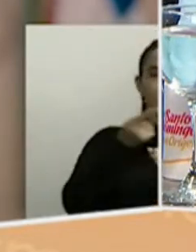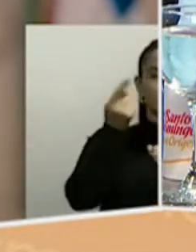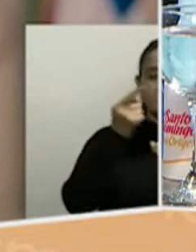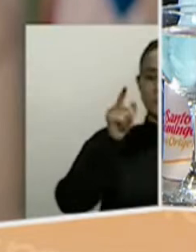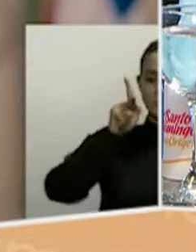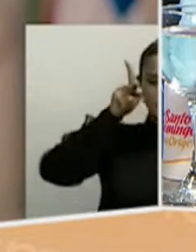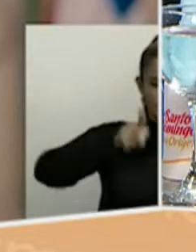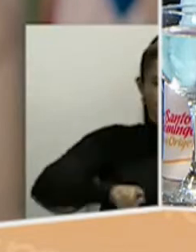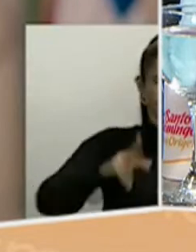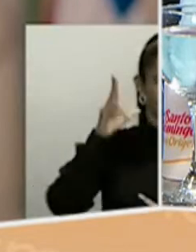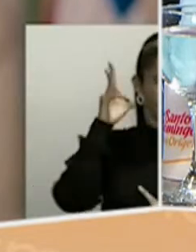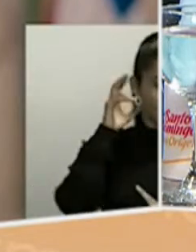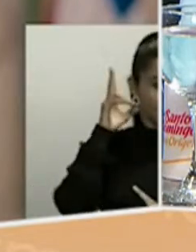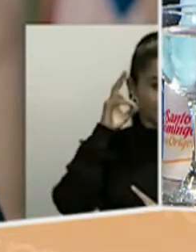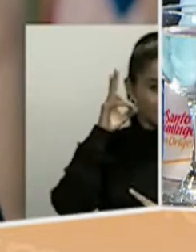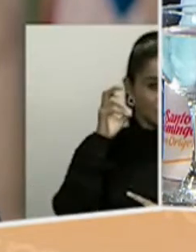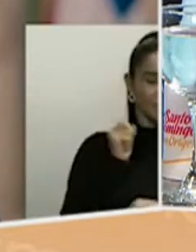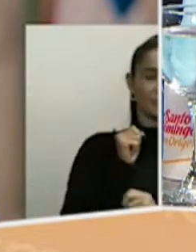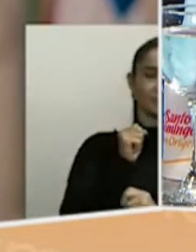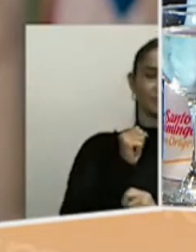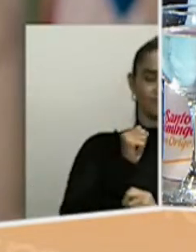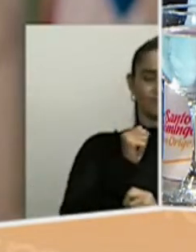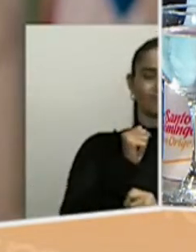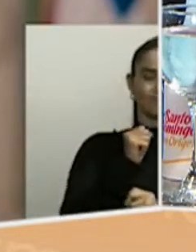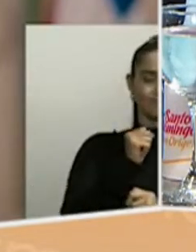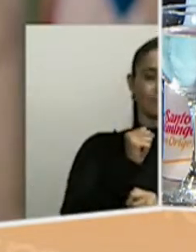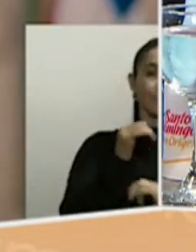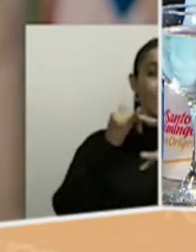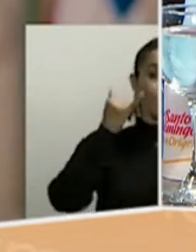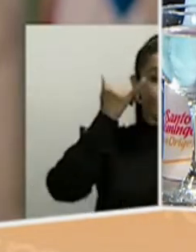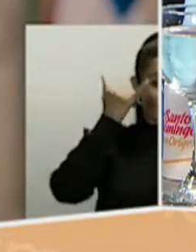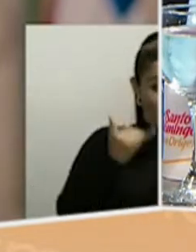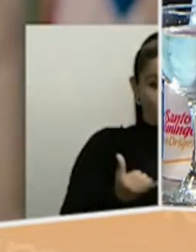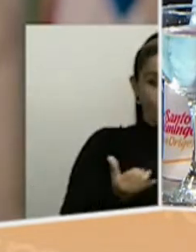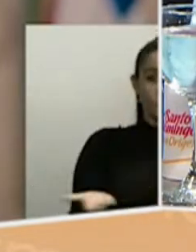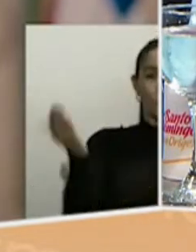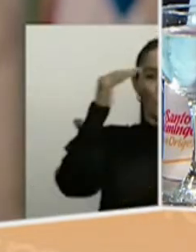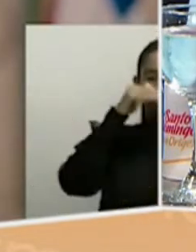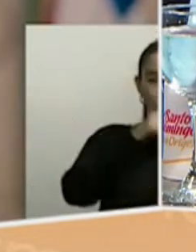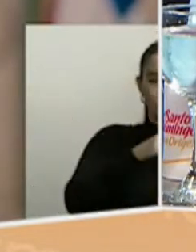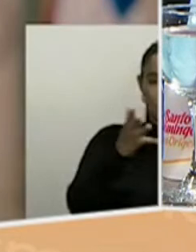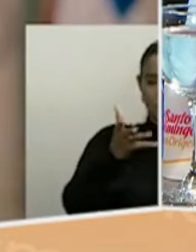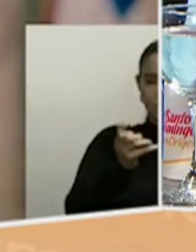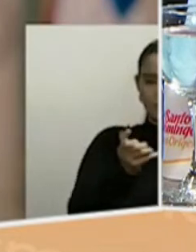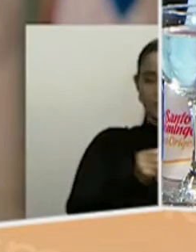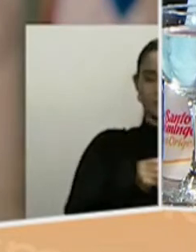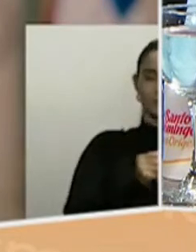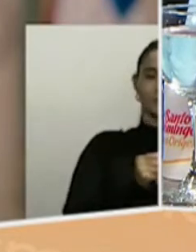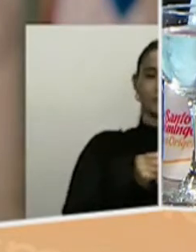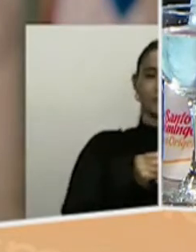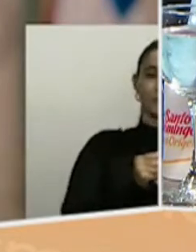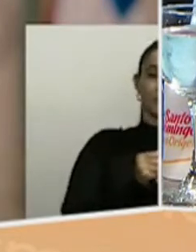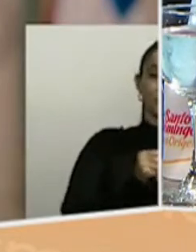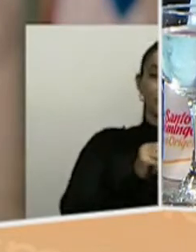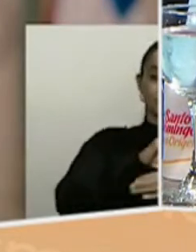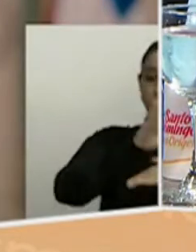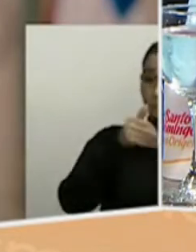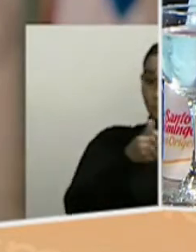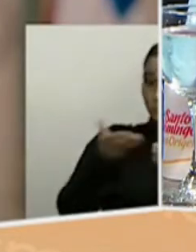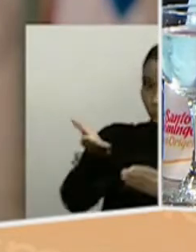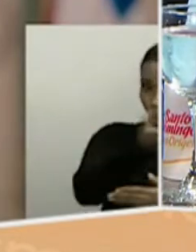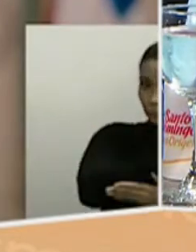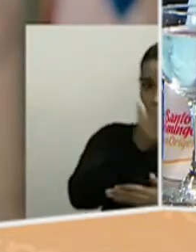y que incluso desde el punto de vista del mensaje que lo puede entender el mensaje tampoco tiene